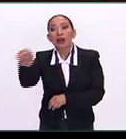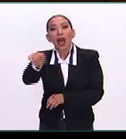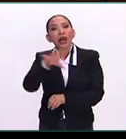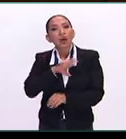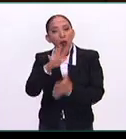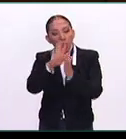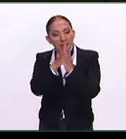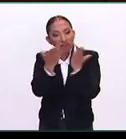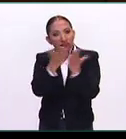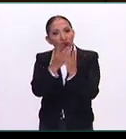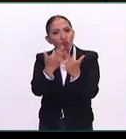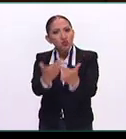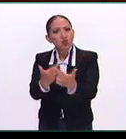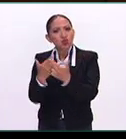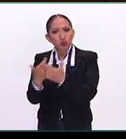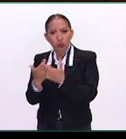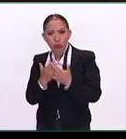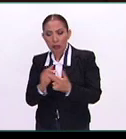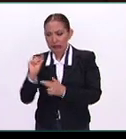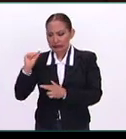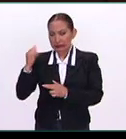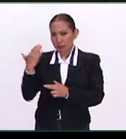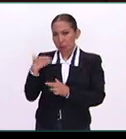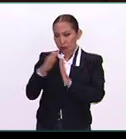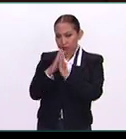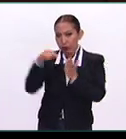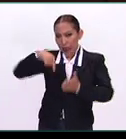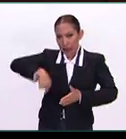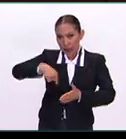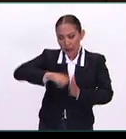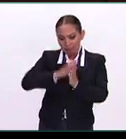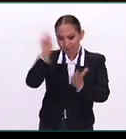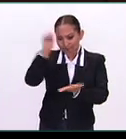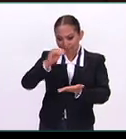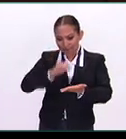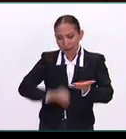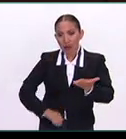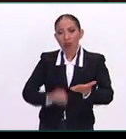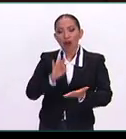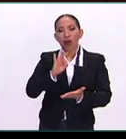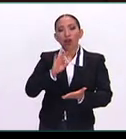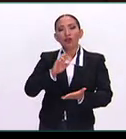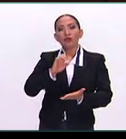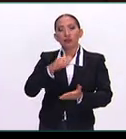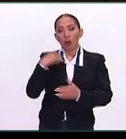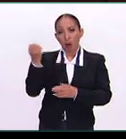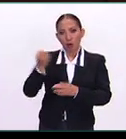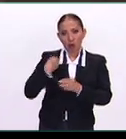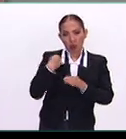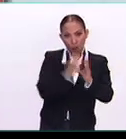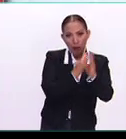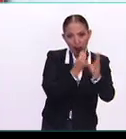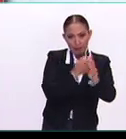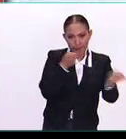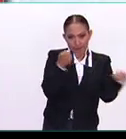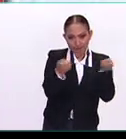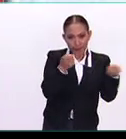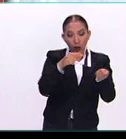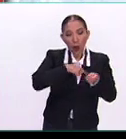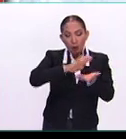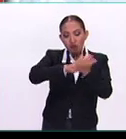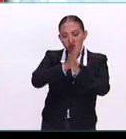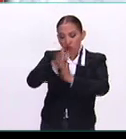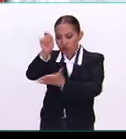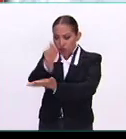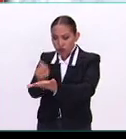una literatura muy rica. Hace poco publicamos aquí, fruto de un seminario que coordiné, un